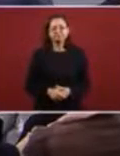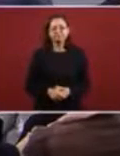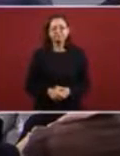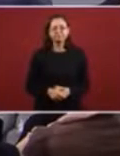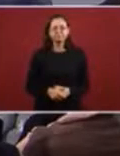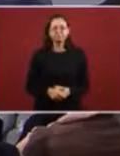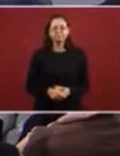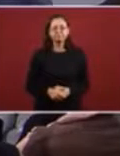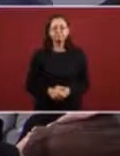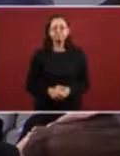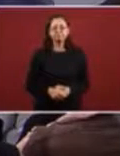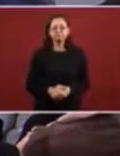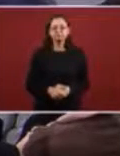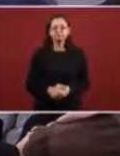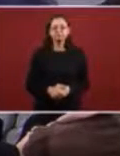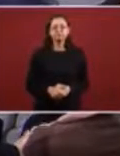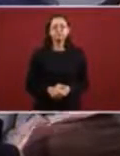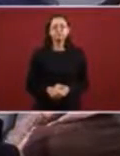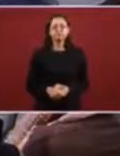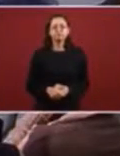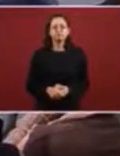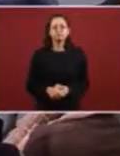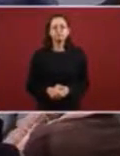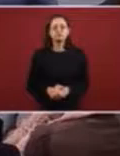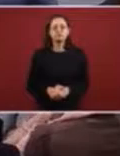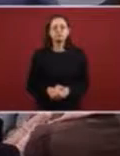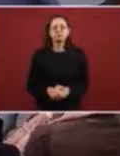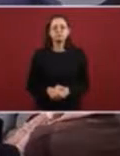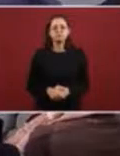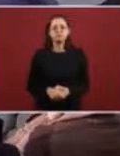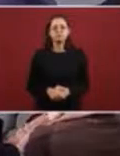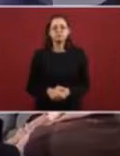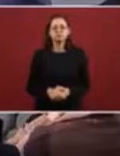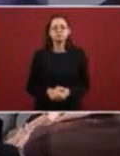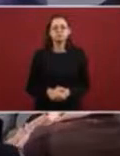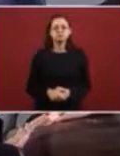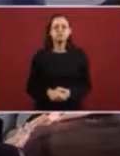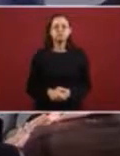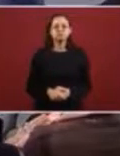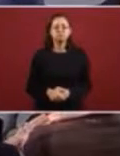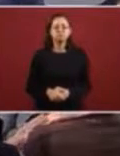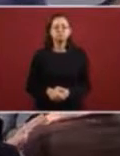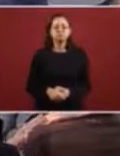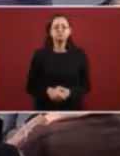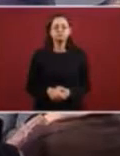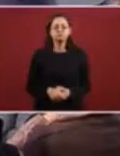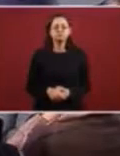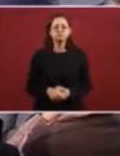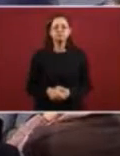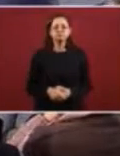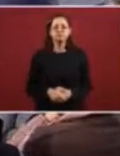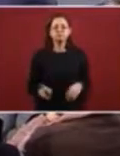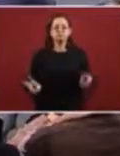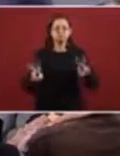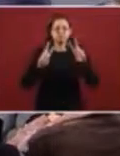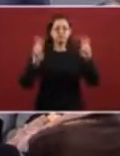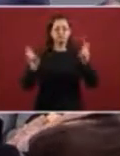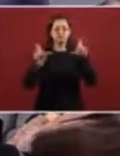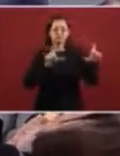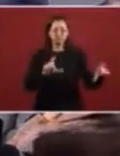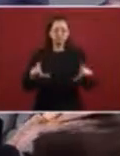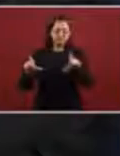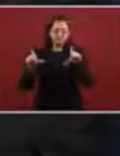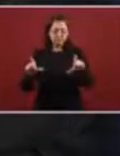y hay una parte del texto de real hoy hay tan